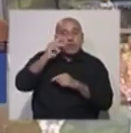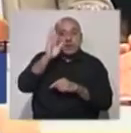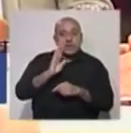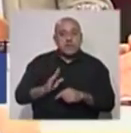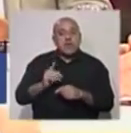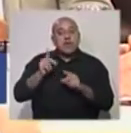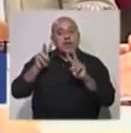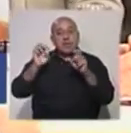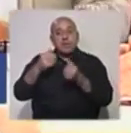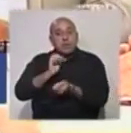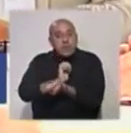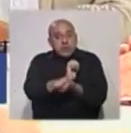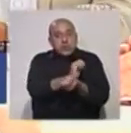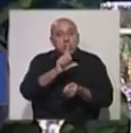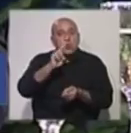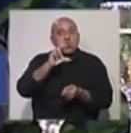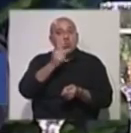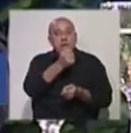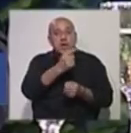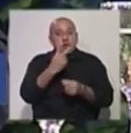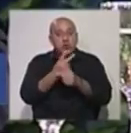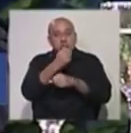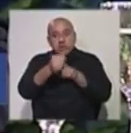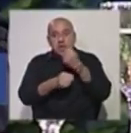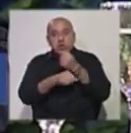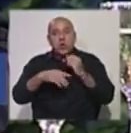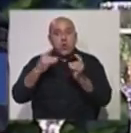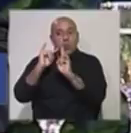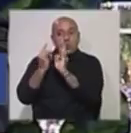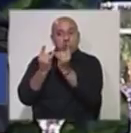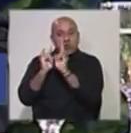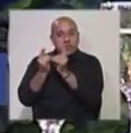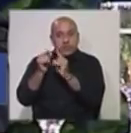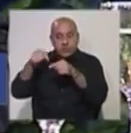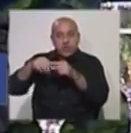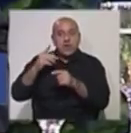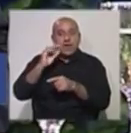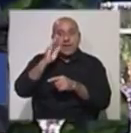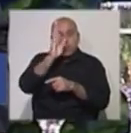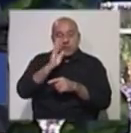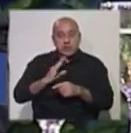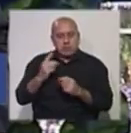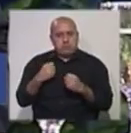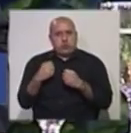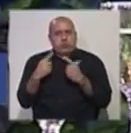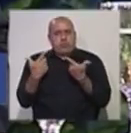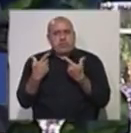de Lula de lo que pasó hace 2 años, cuando un congreso que todos vimos en Uruguay, con sorpresa cómo